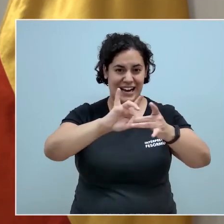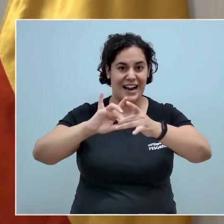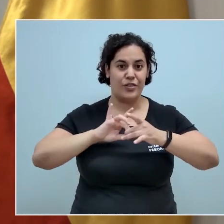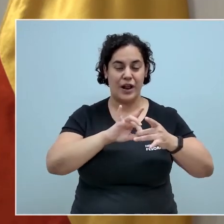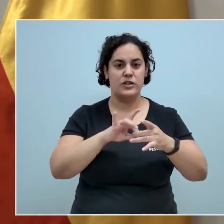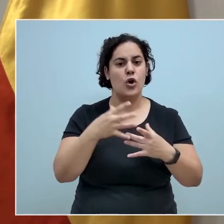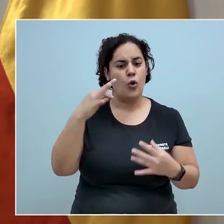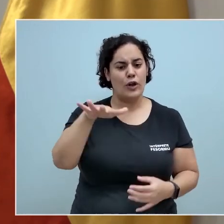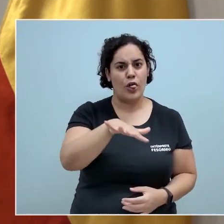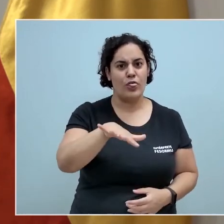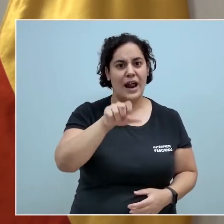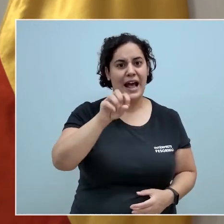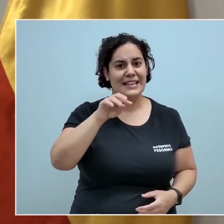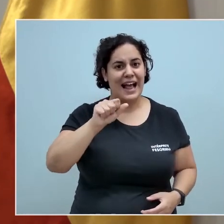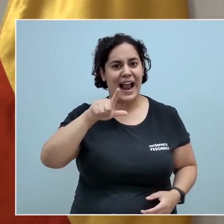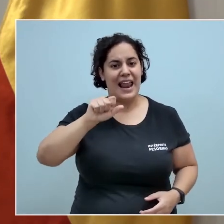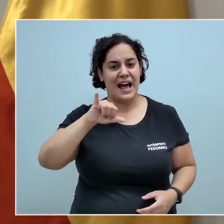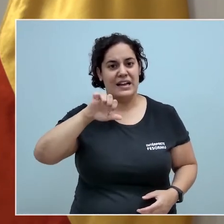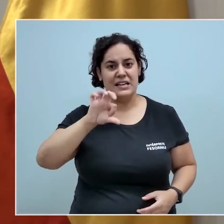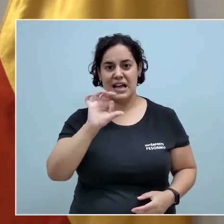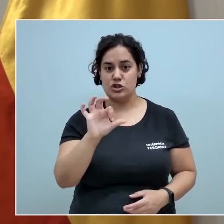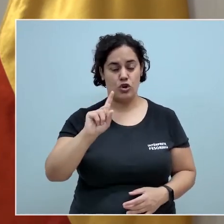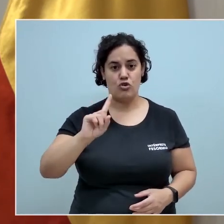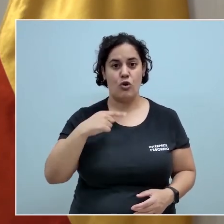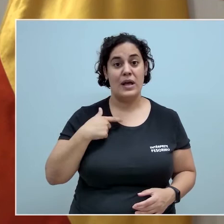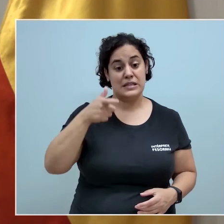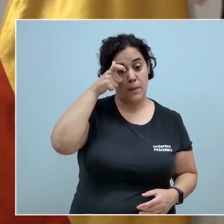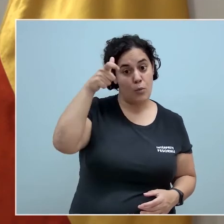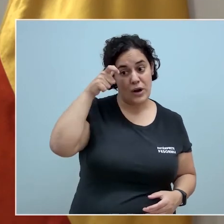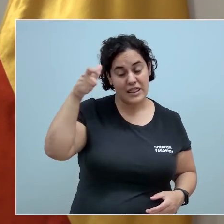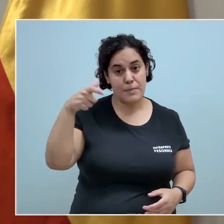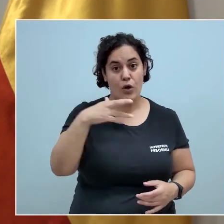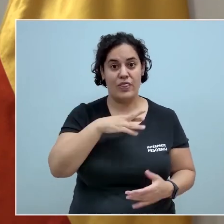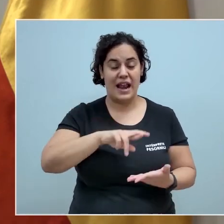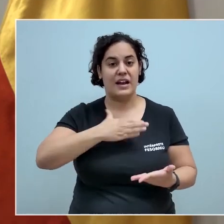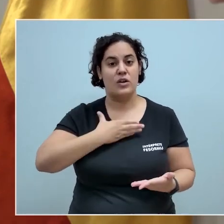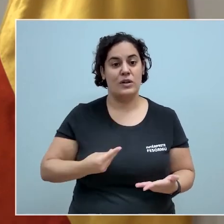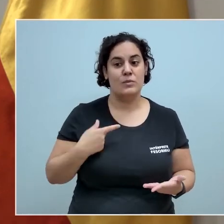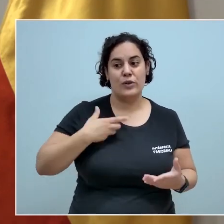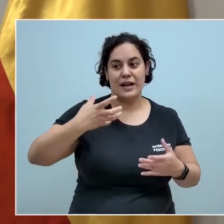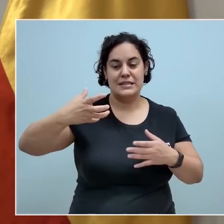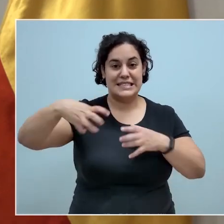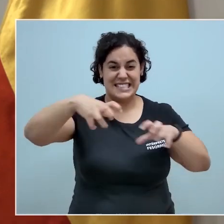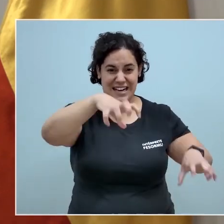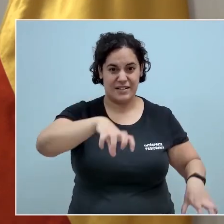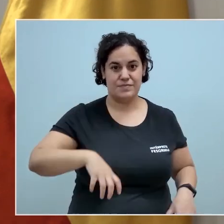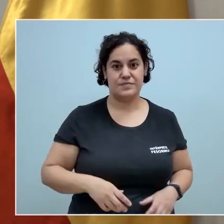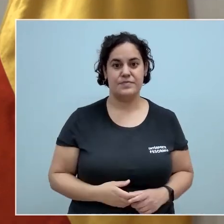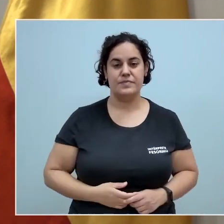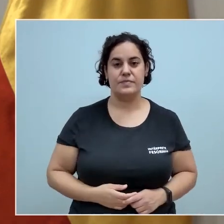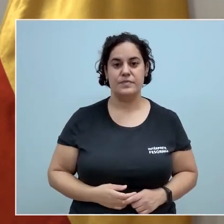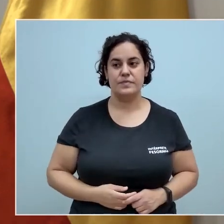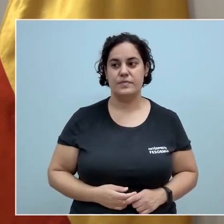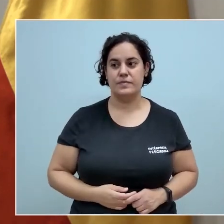Atalaya, sino que se han distribuido por distintos municipios de la región. Pero no se llegan a constituir como luego brotes aparte,